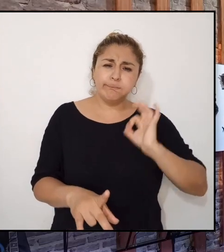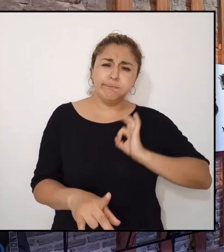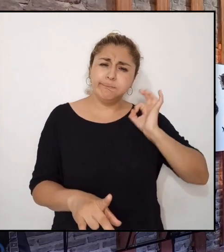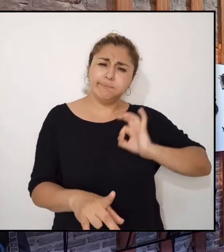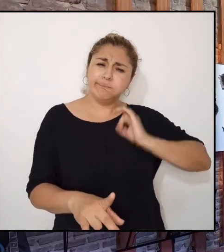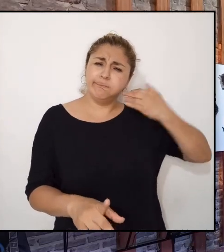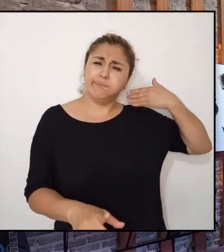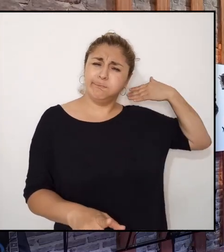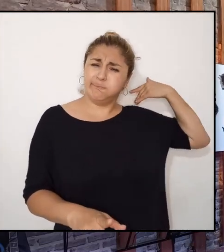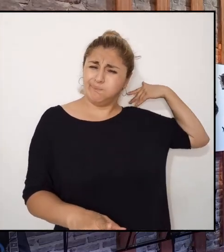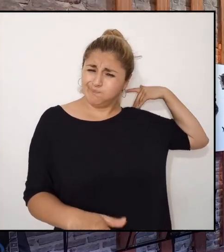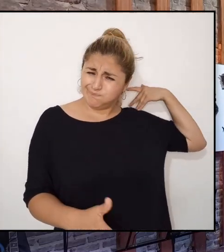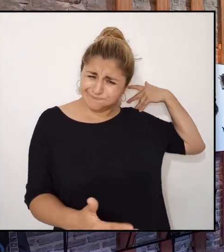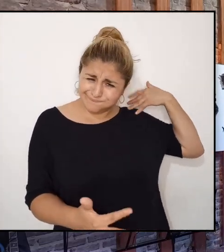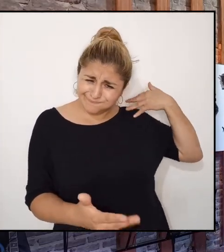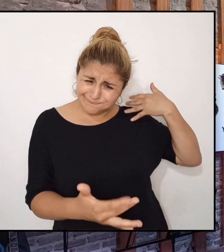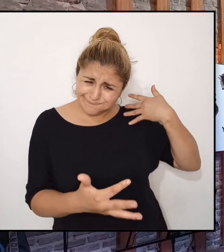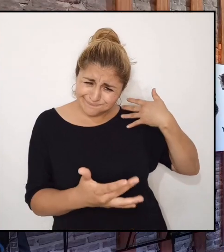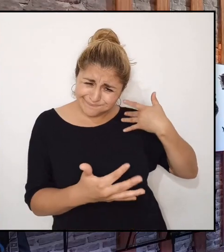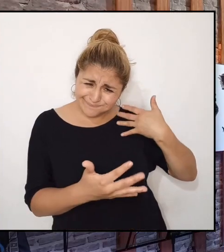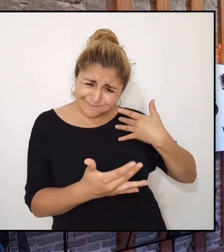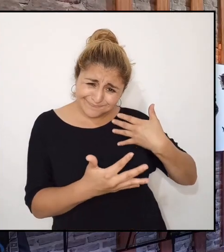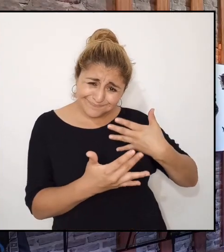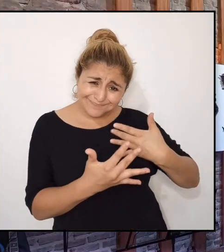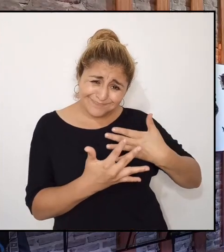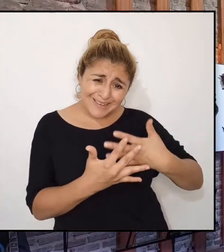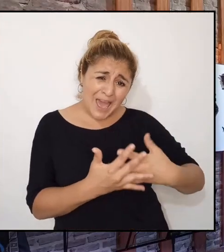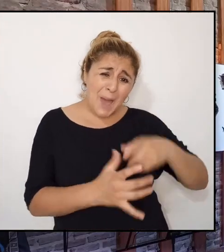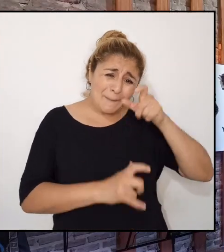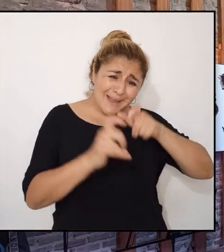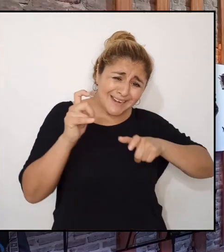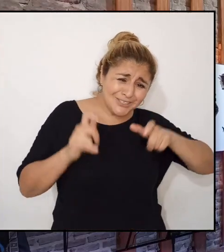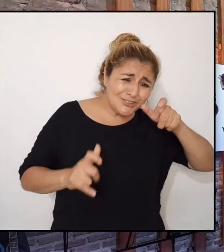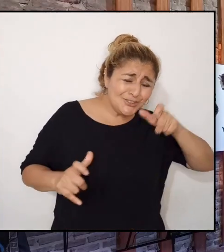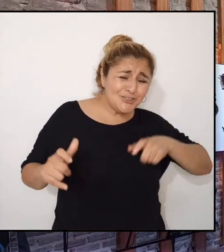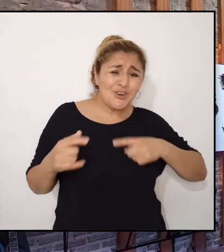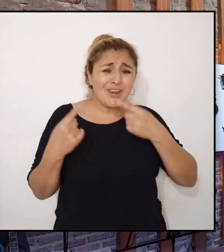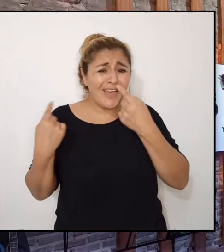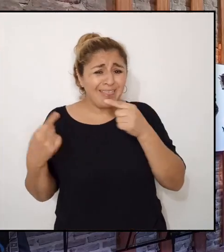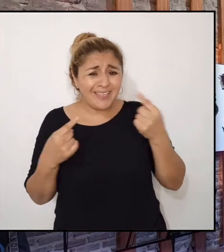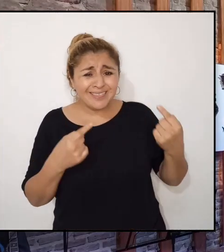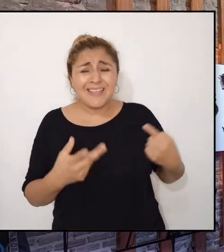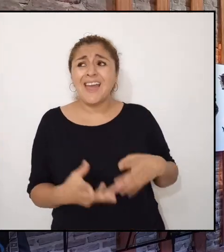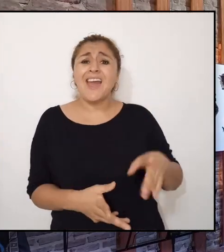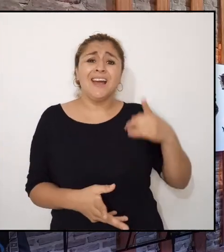de todas las características. Había pastores, cuidaban el ganado,